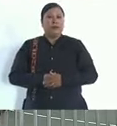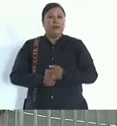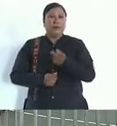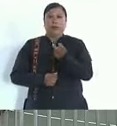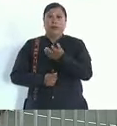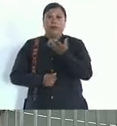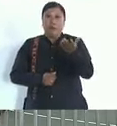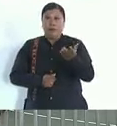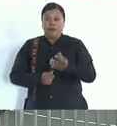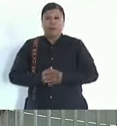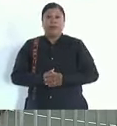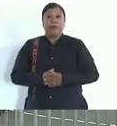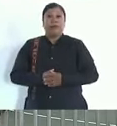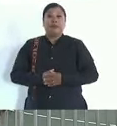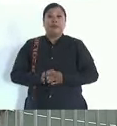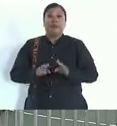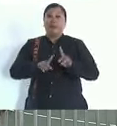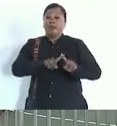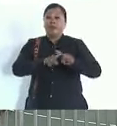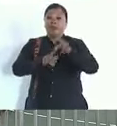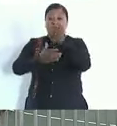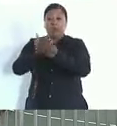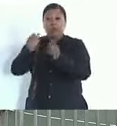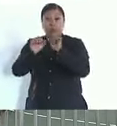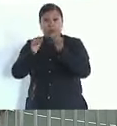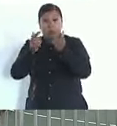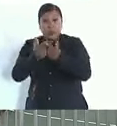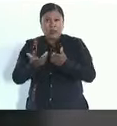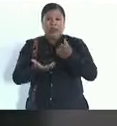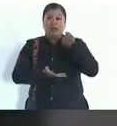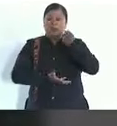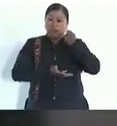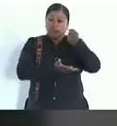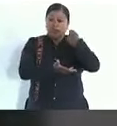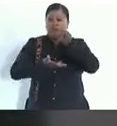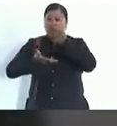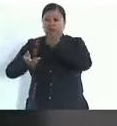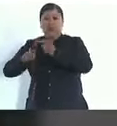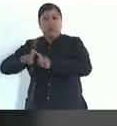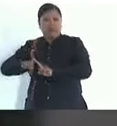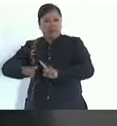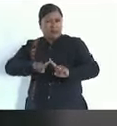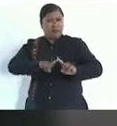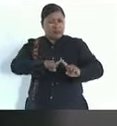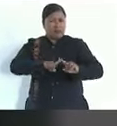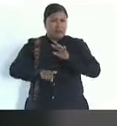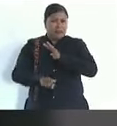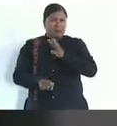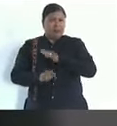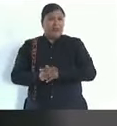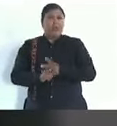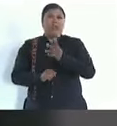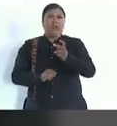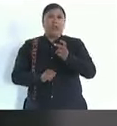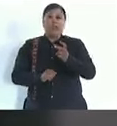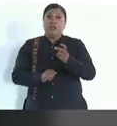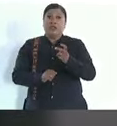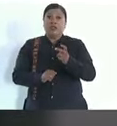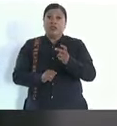ha gozado de los programas sociales, ha recibido inversiones en infraestructura, pero el amor no se